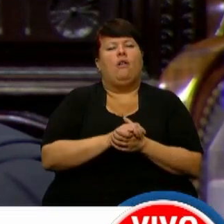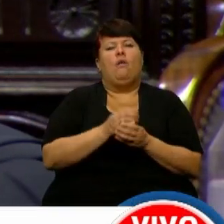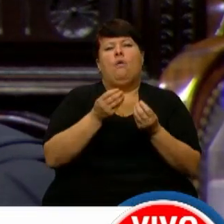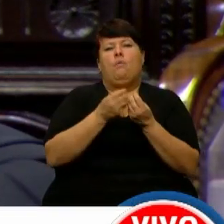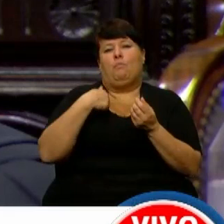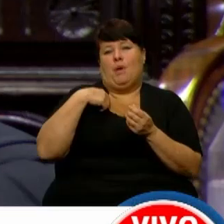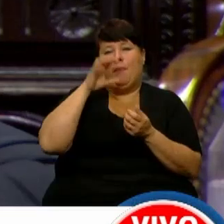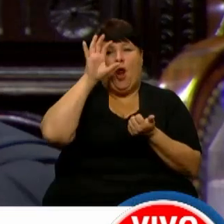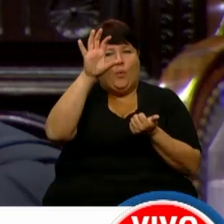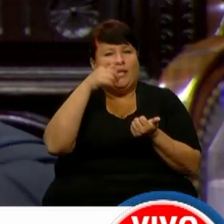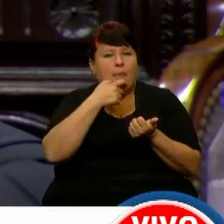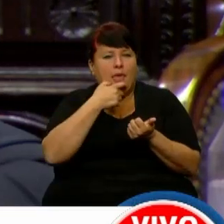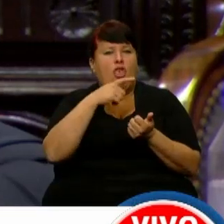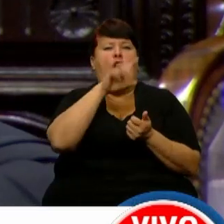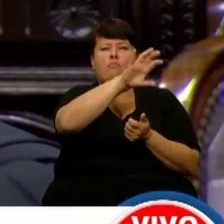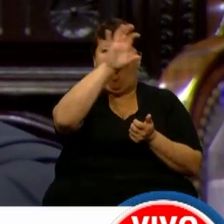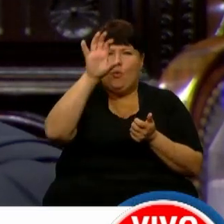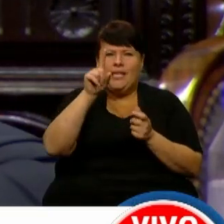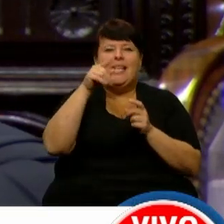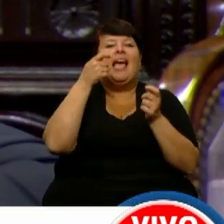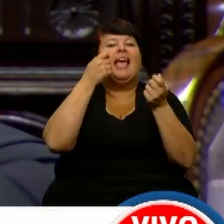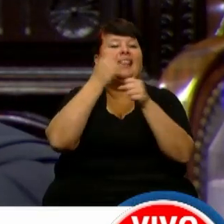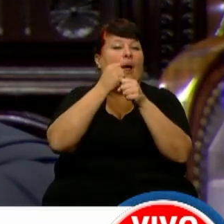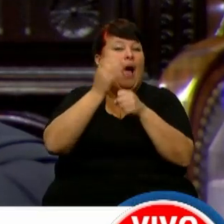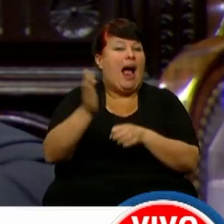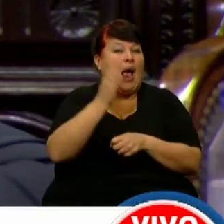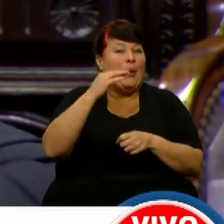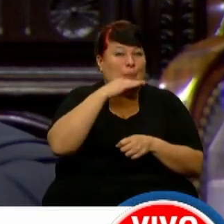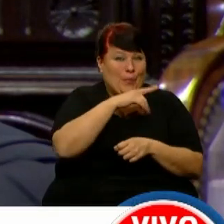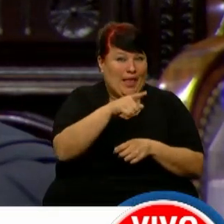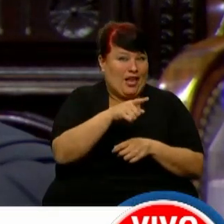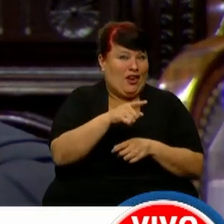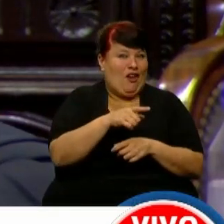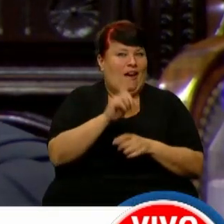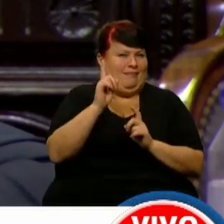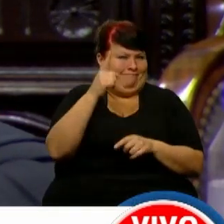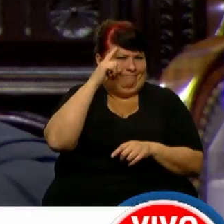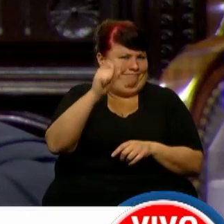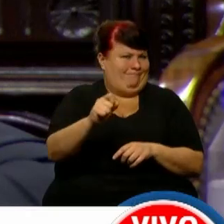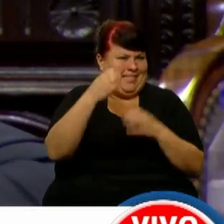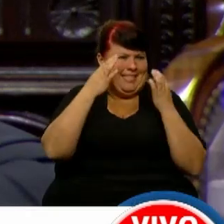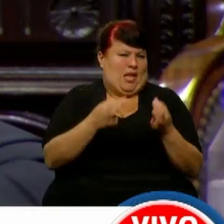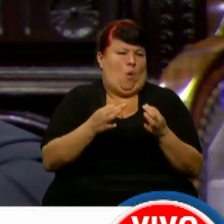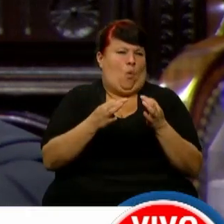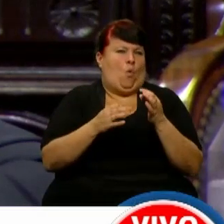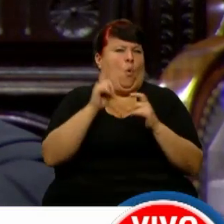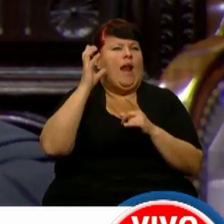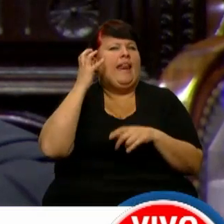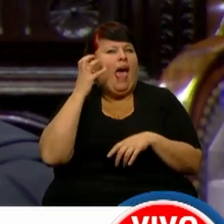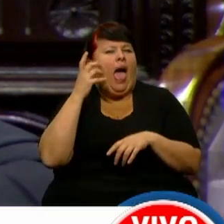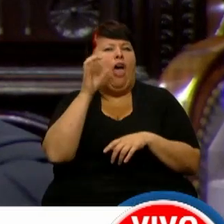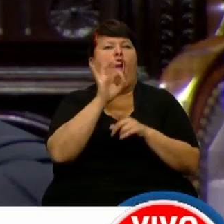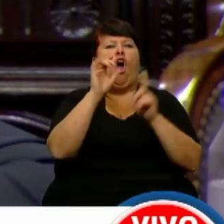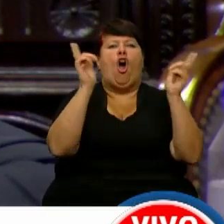de mi provincia, como de las otras provincias vitivinícolas, incrédulos seguramente en alguna radio o en